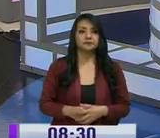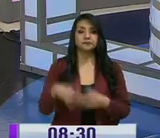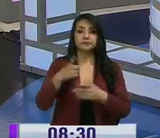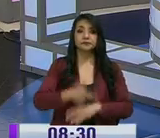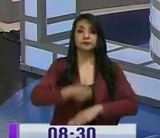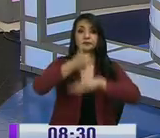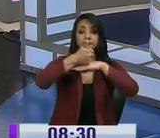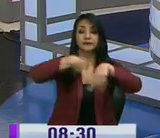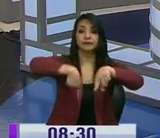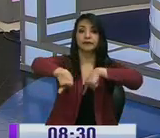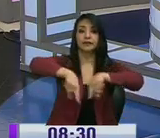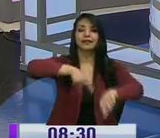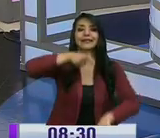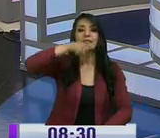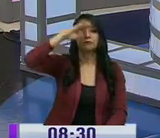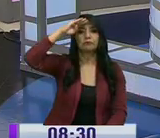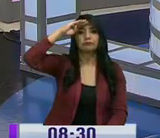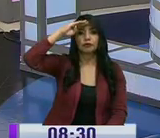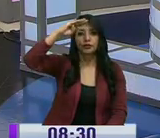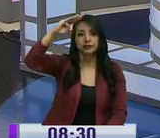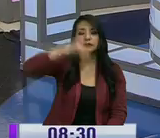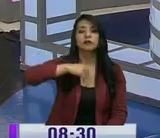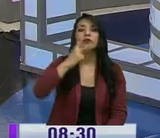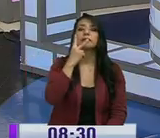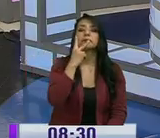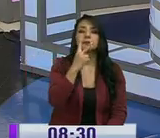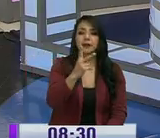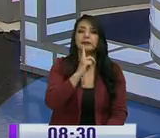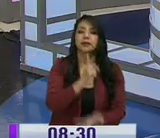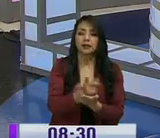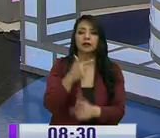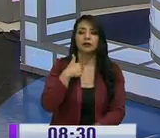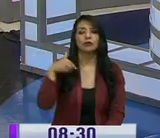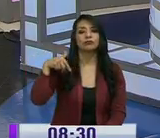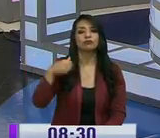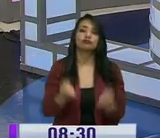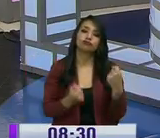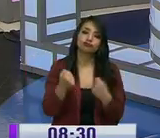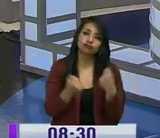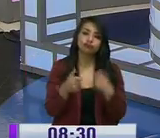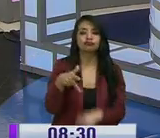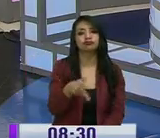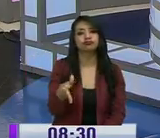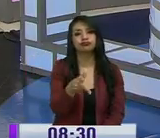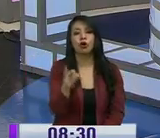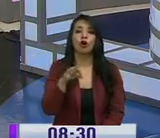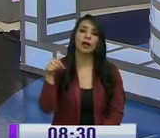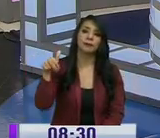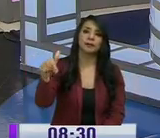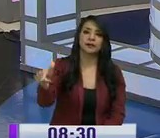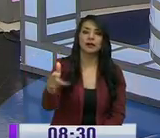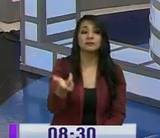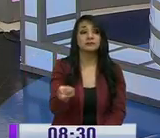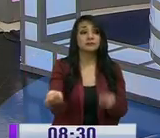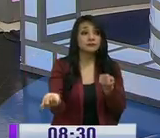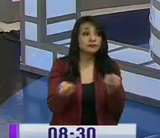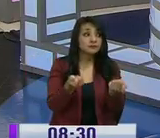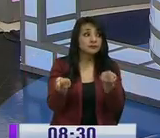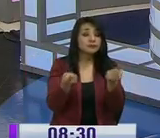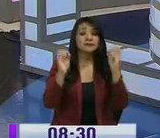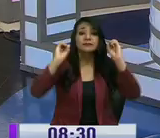autoridad vial es la Policía Nacional. Yo he visto, yo he caminado por esos porque me tocó estar en Los Chillos. Oye, no hay quien controle